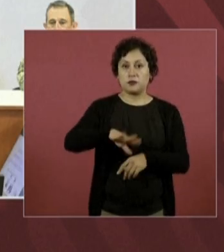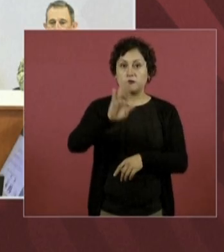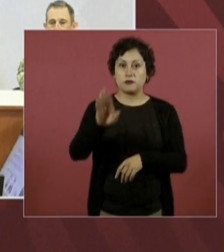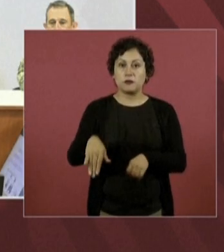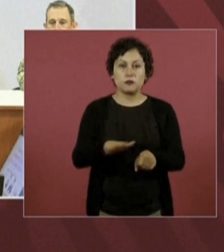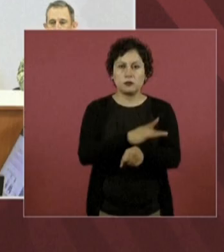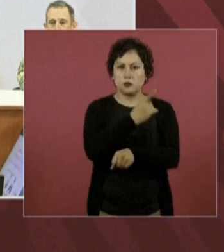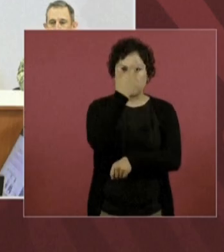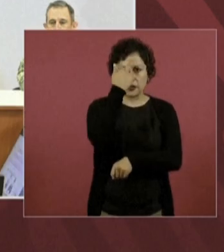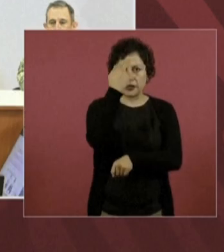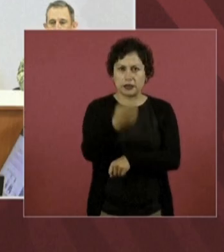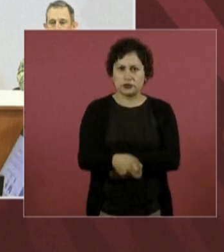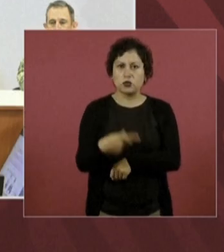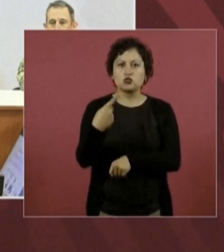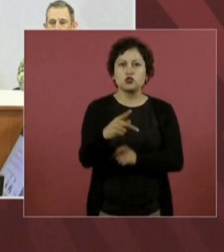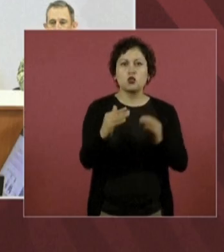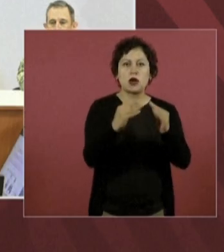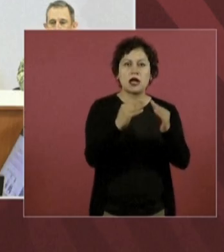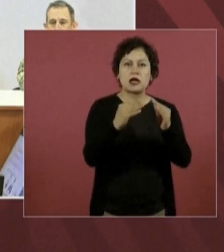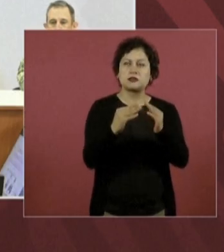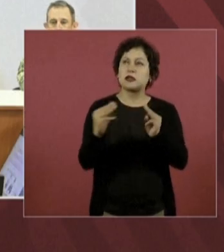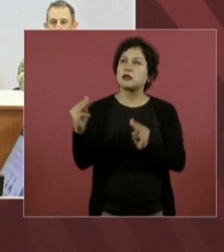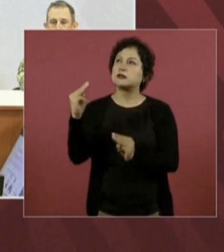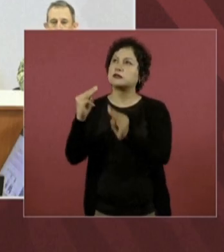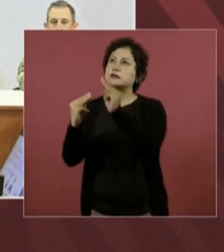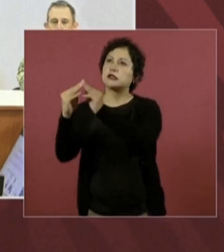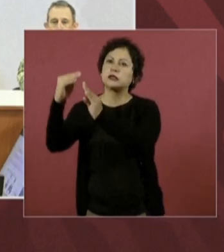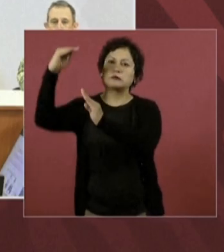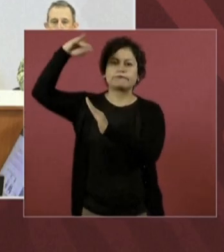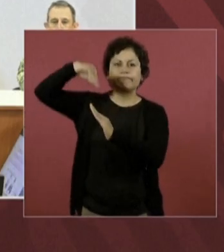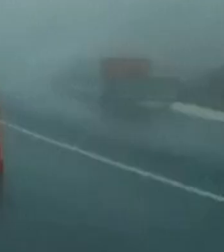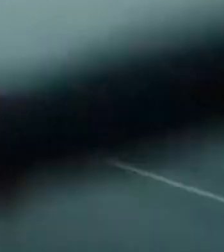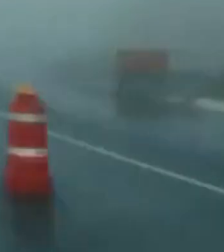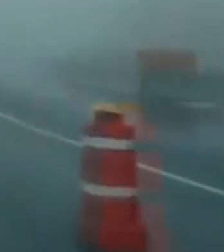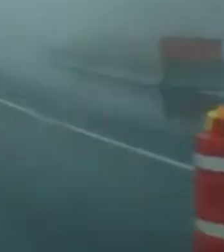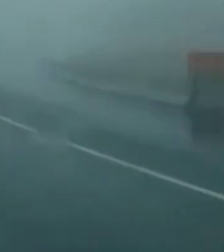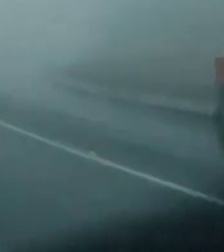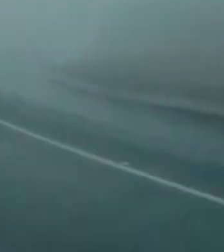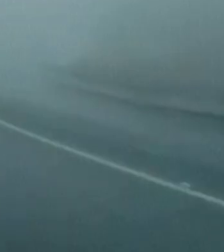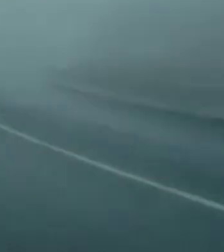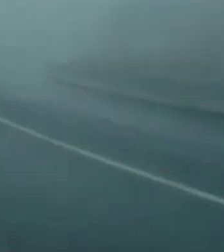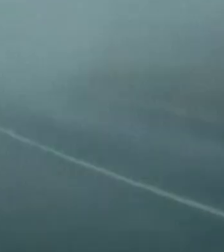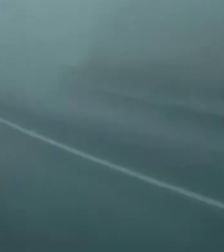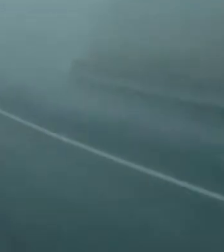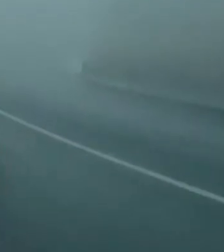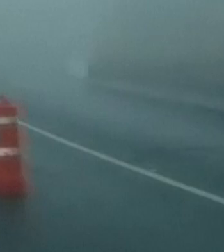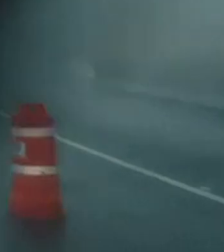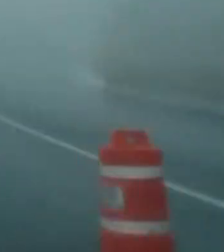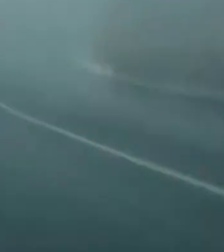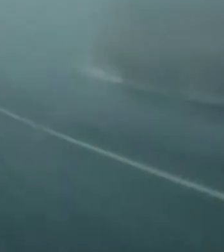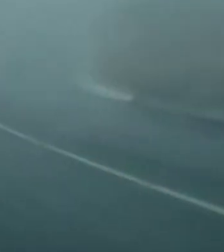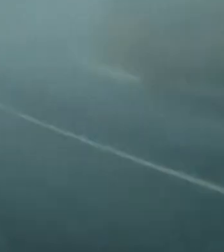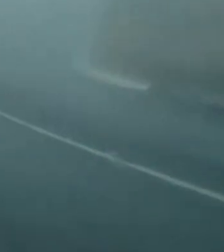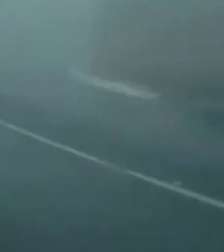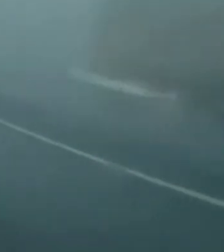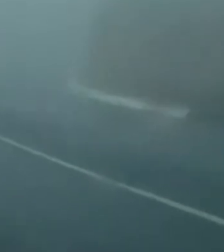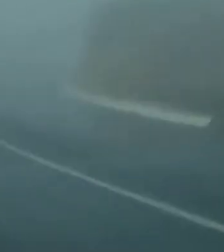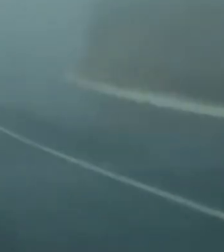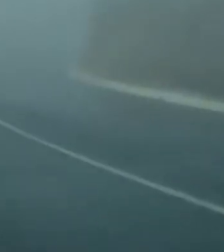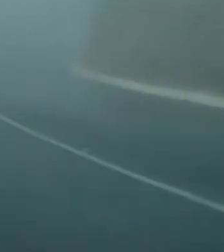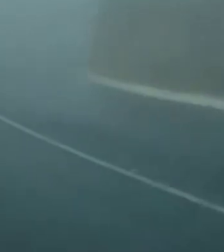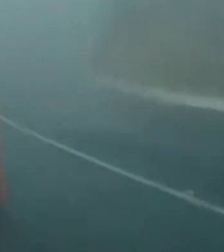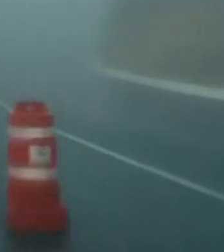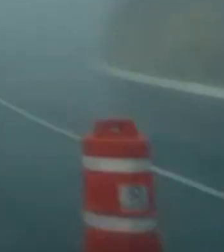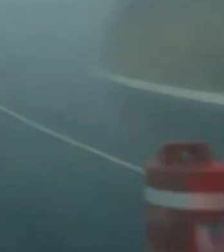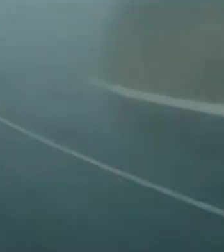deslave en su casa. Ya estamos, por supuesto, atendiendo. John tocó tierra cerca de Markelia, Guerrero, una